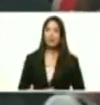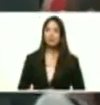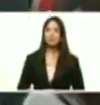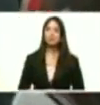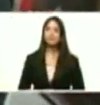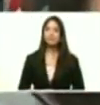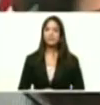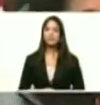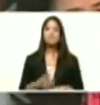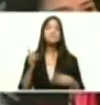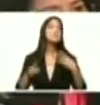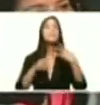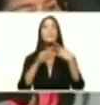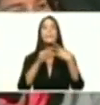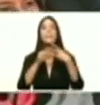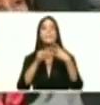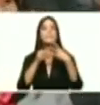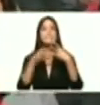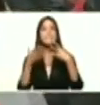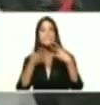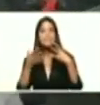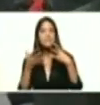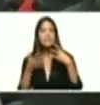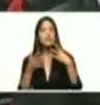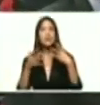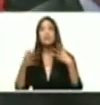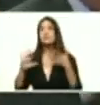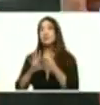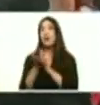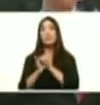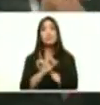Y en tercer lugar, el agotamiento definitivo.